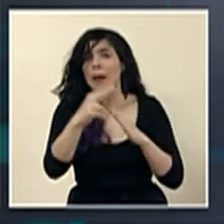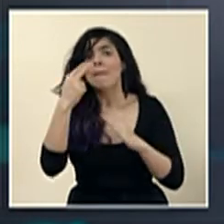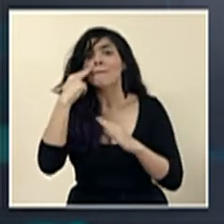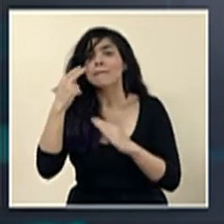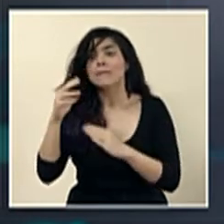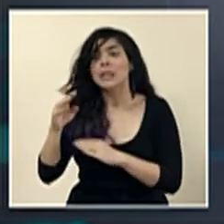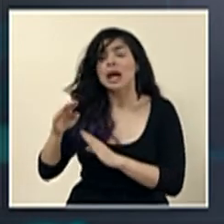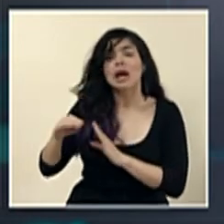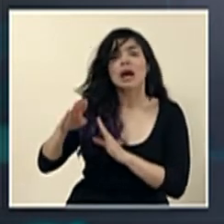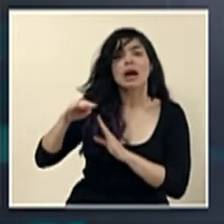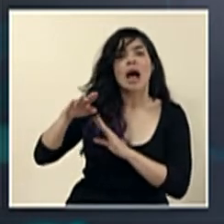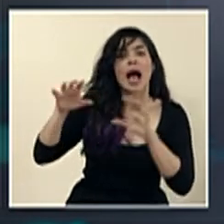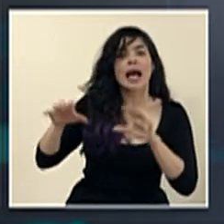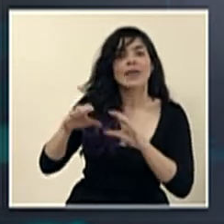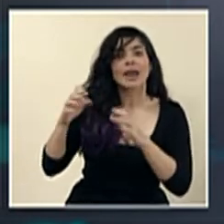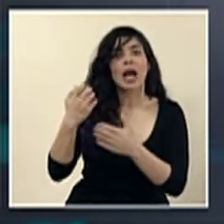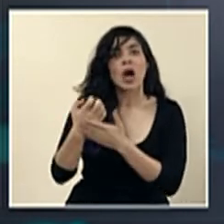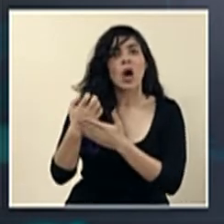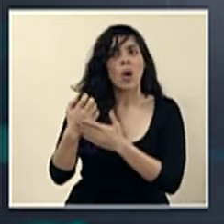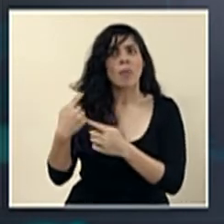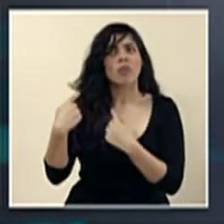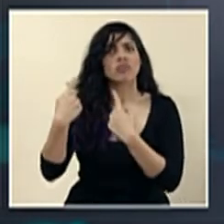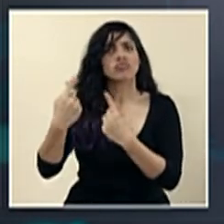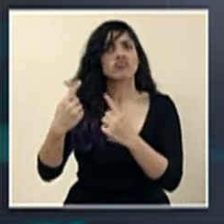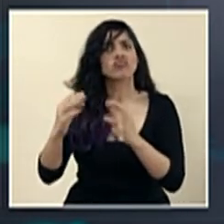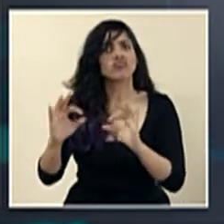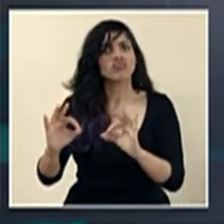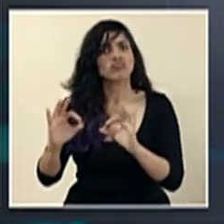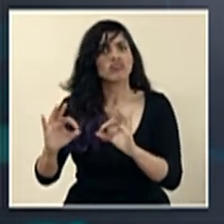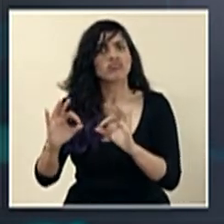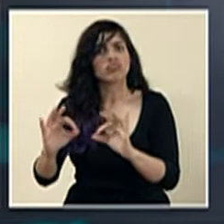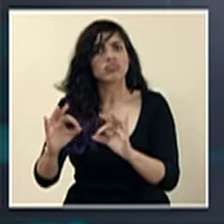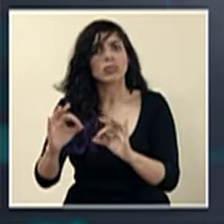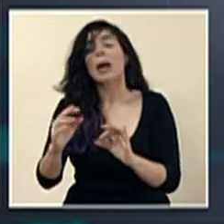económica. El país venía